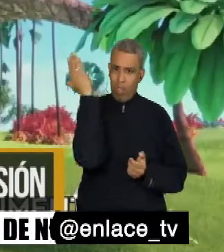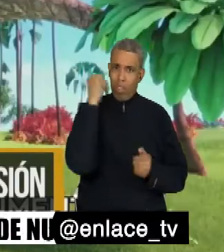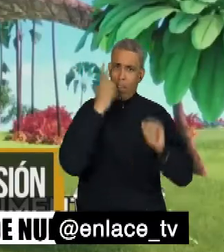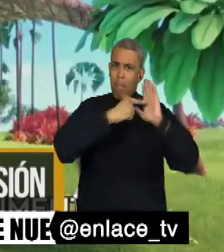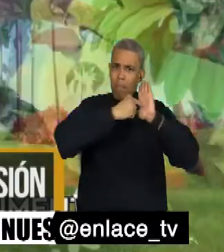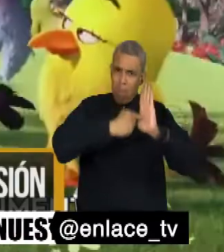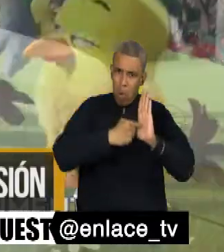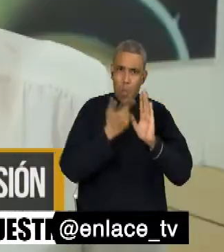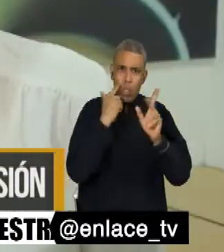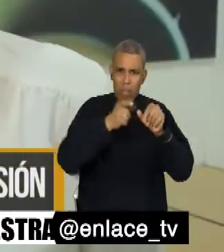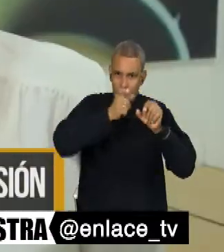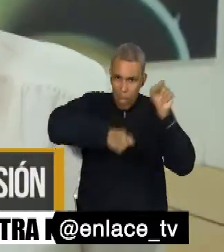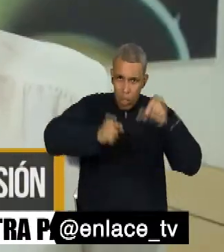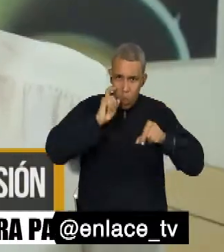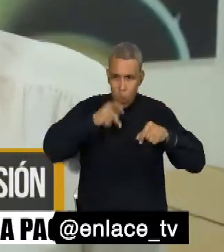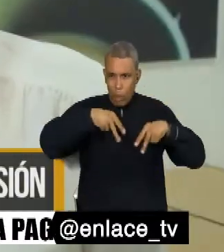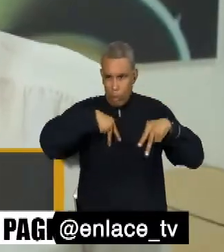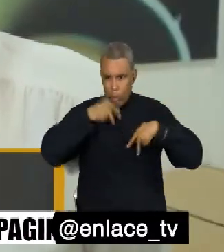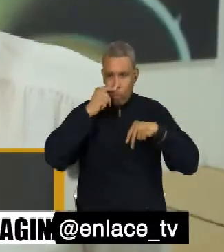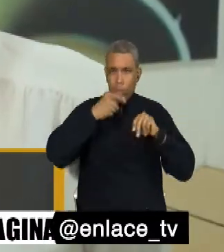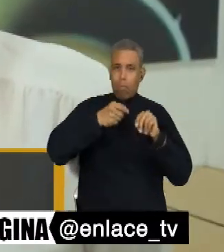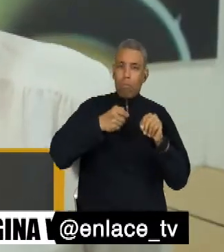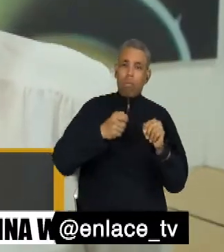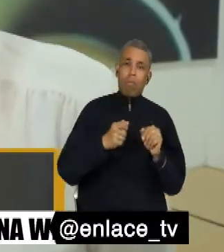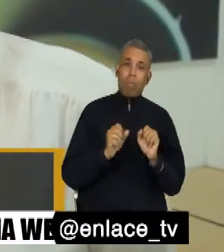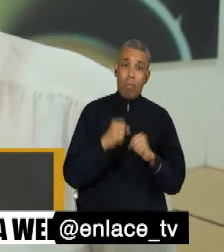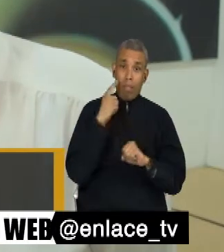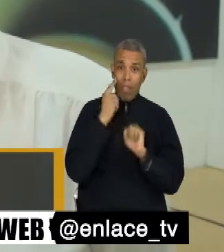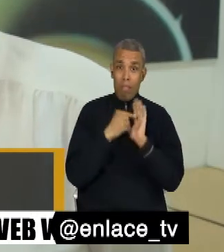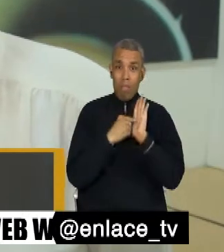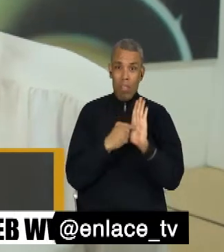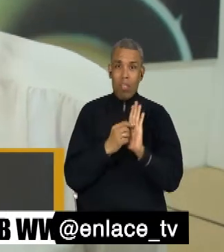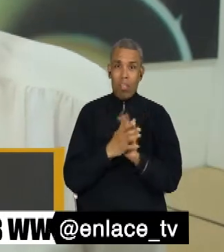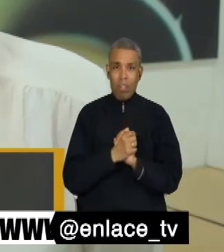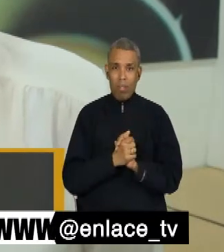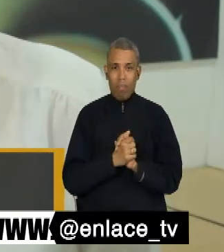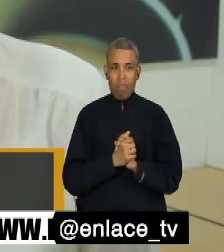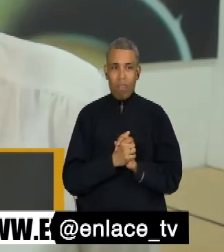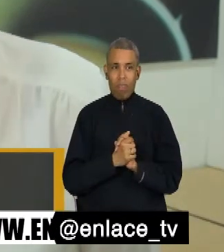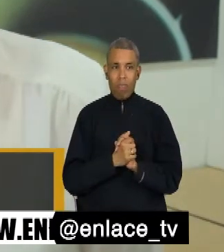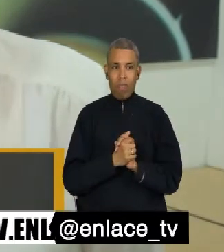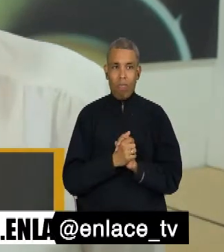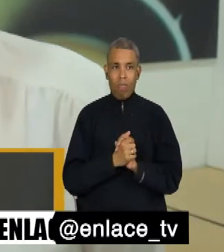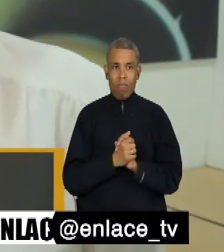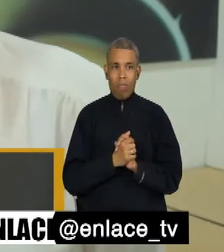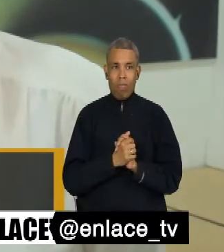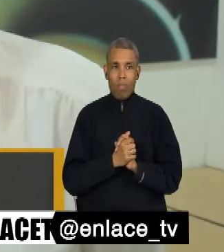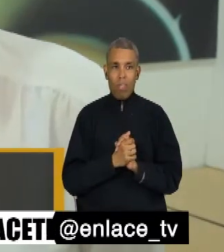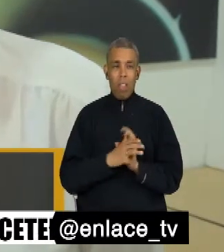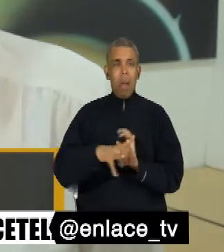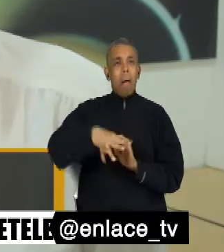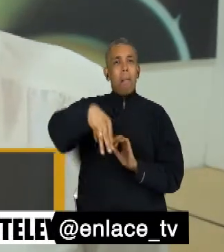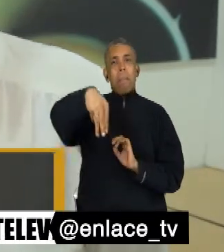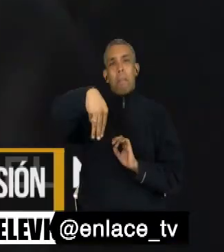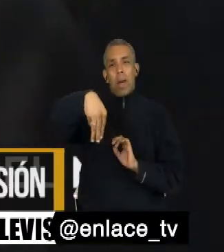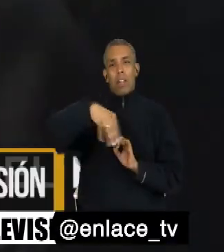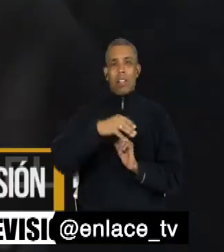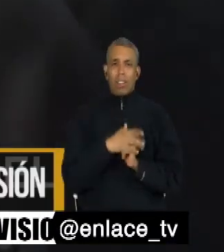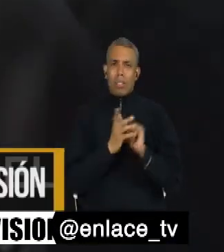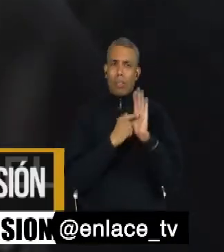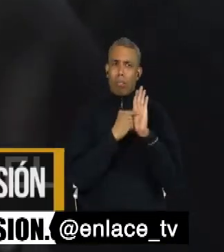sus protagonistas. Hoy martes a las 5 de la tarde llega la nueva temporada de Filmanía, donde vamos a